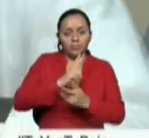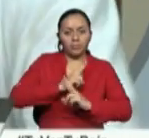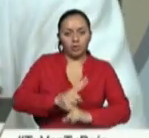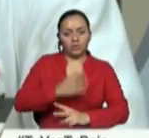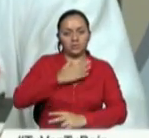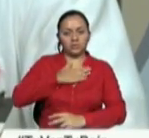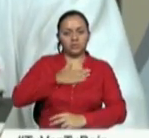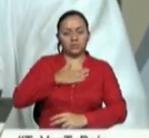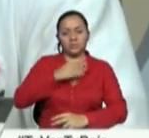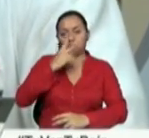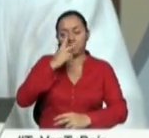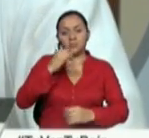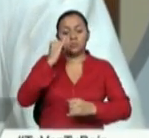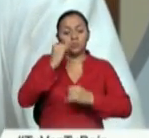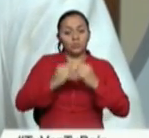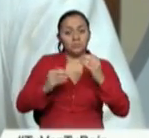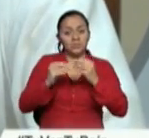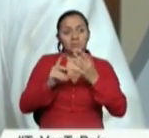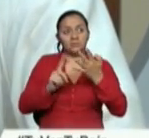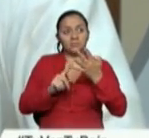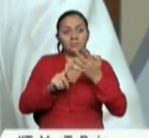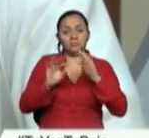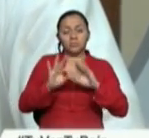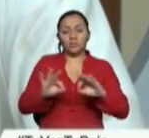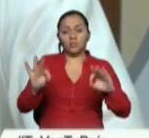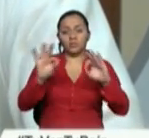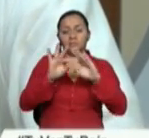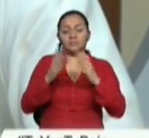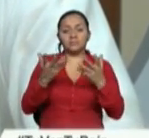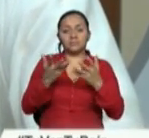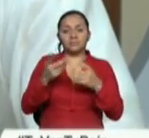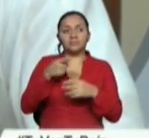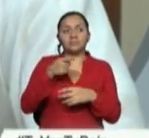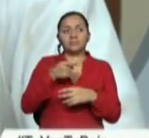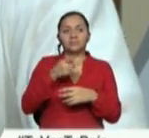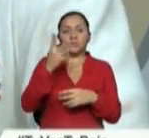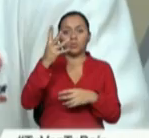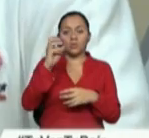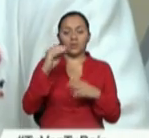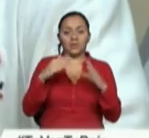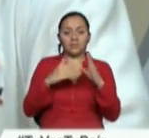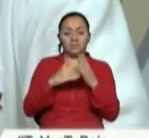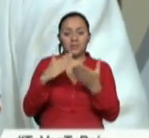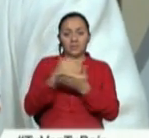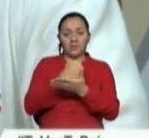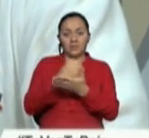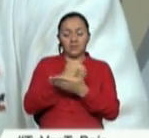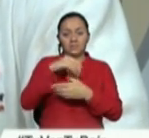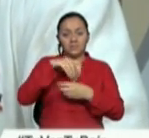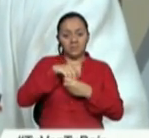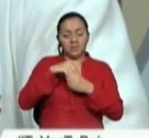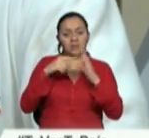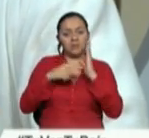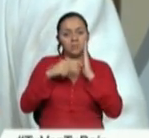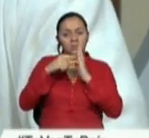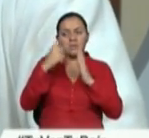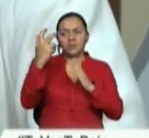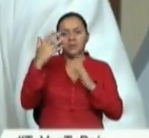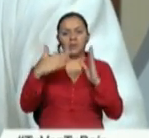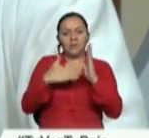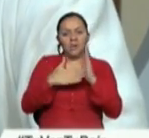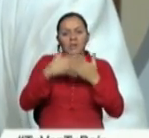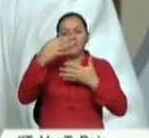por último esos 40,000 de ganancia incluso con el impuesto 13,000 serían